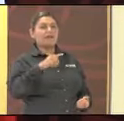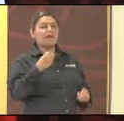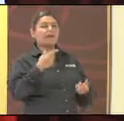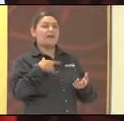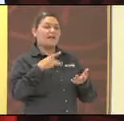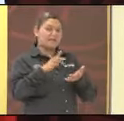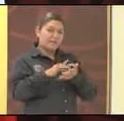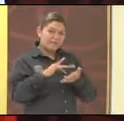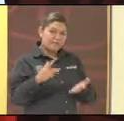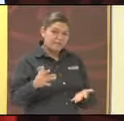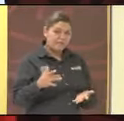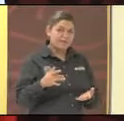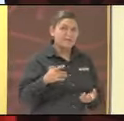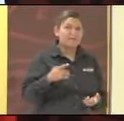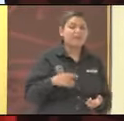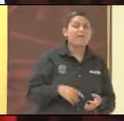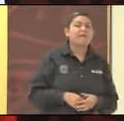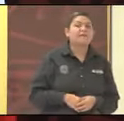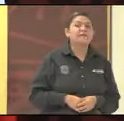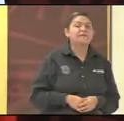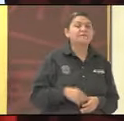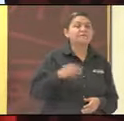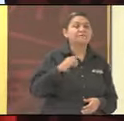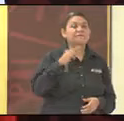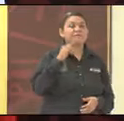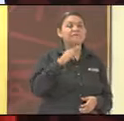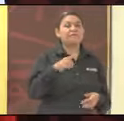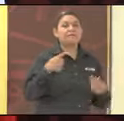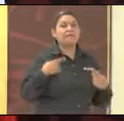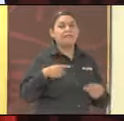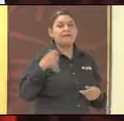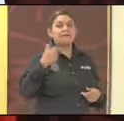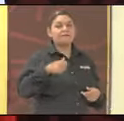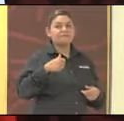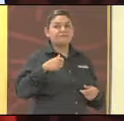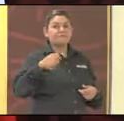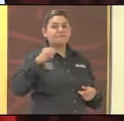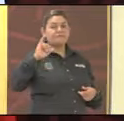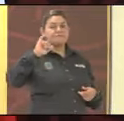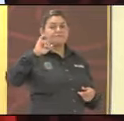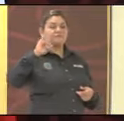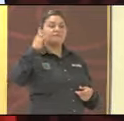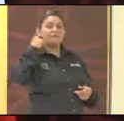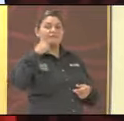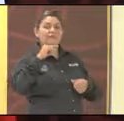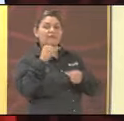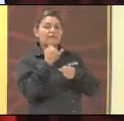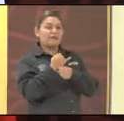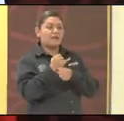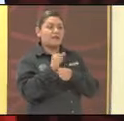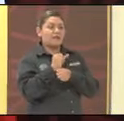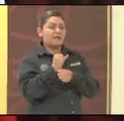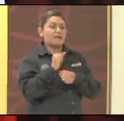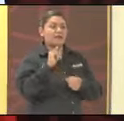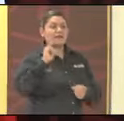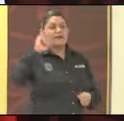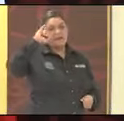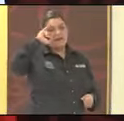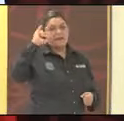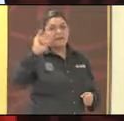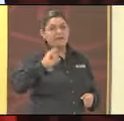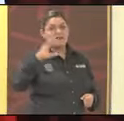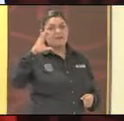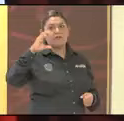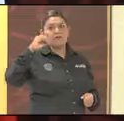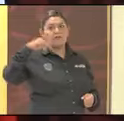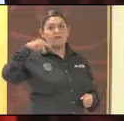ingeniero Espiridión González Navarrete de Conagua, a la ingeniera Mónica Miguel, jefa de laboratorio de Conagua, que también están